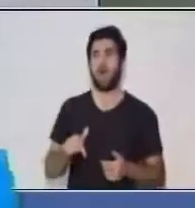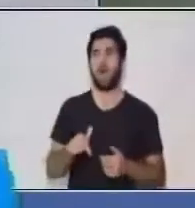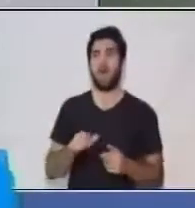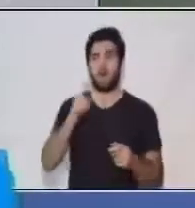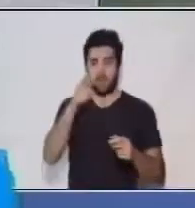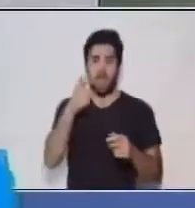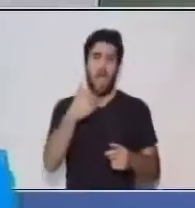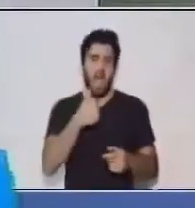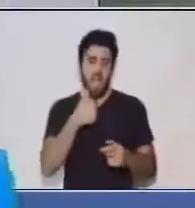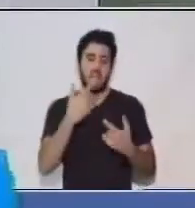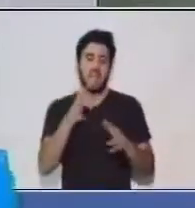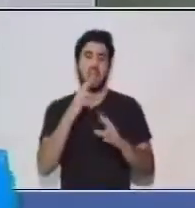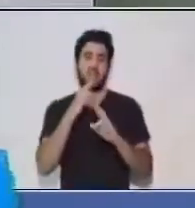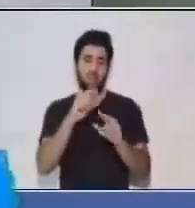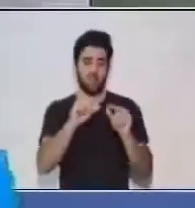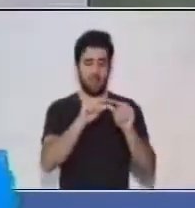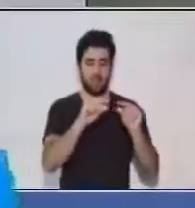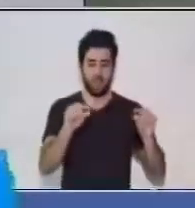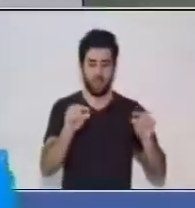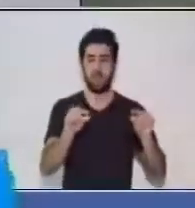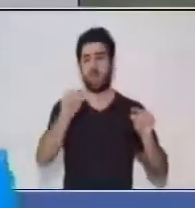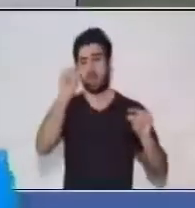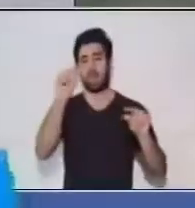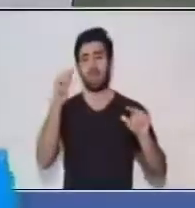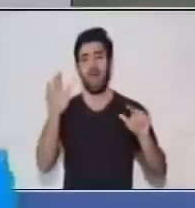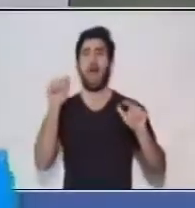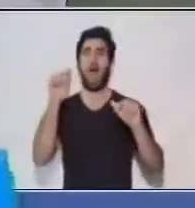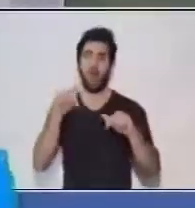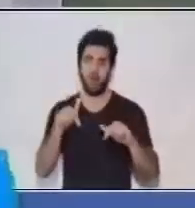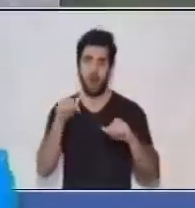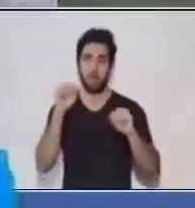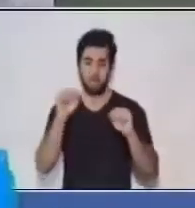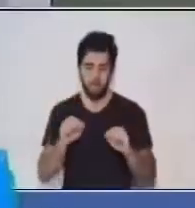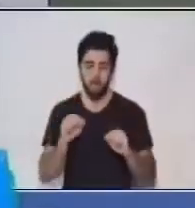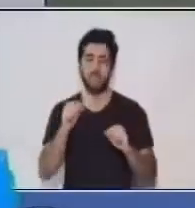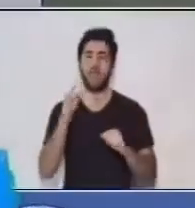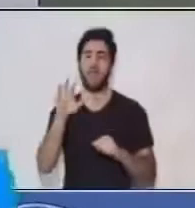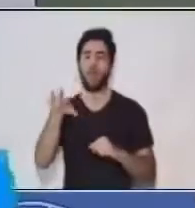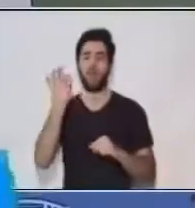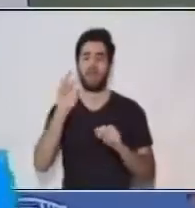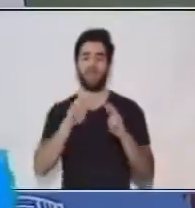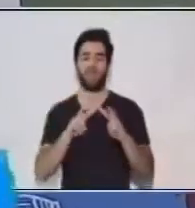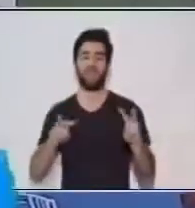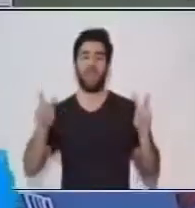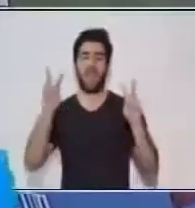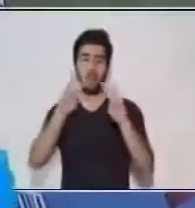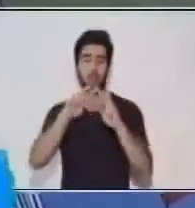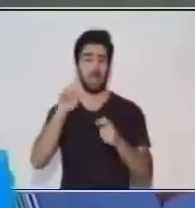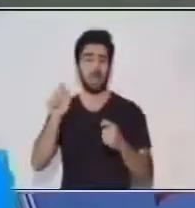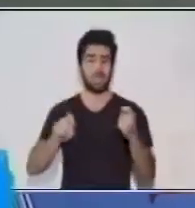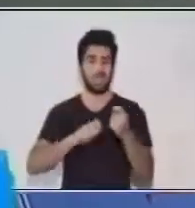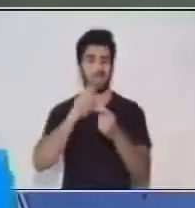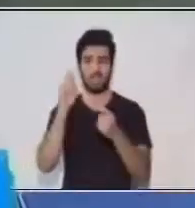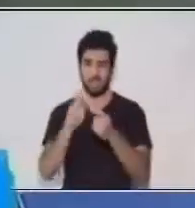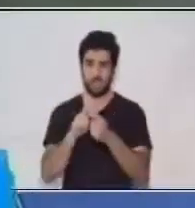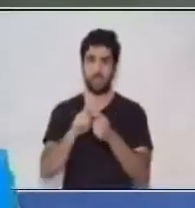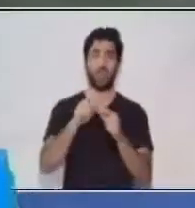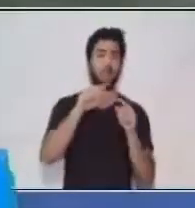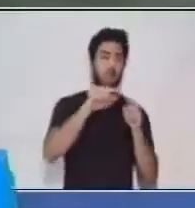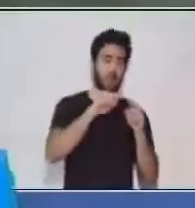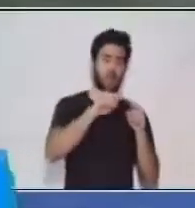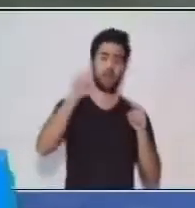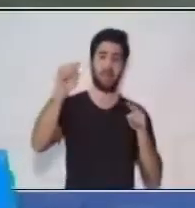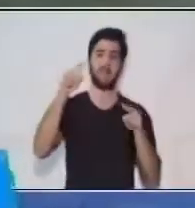y cateto adyacente, y con este encontramos el valor exacto de la hipotenusa, y